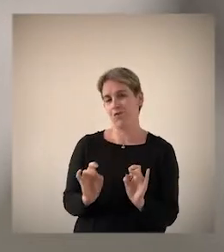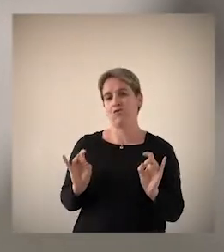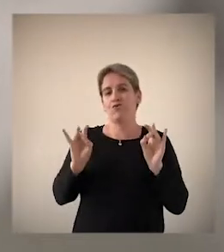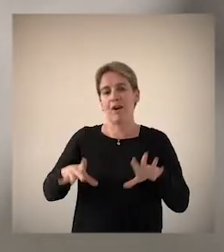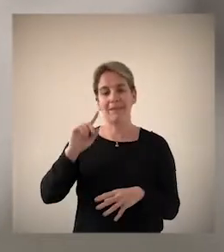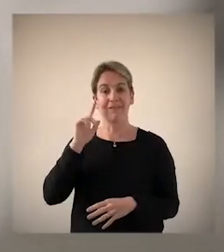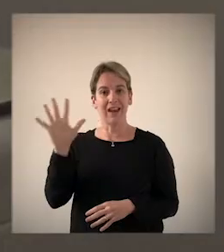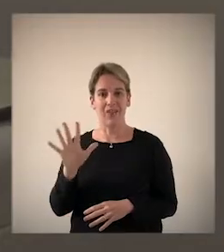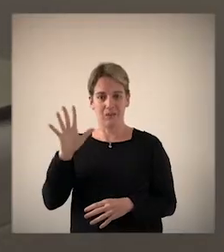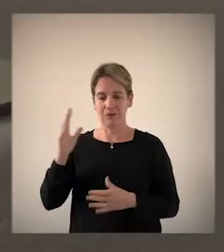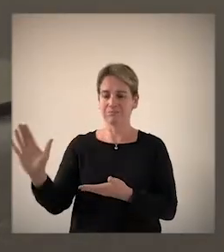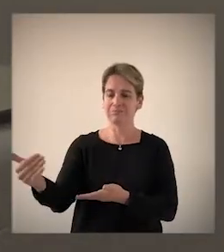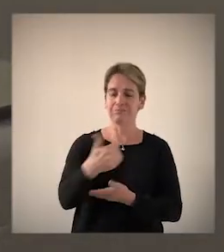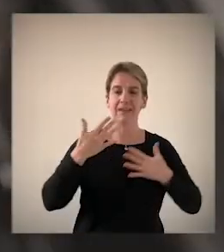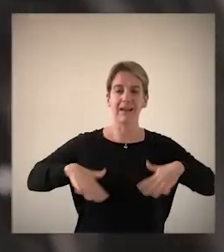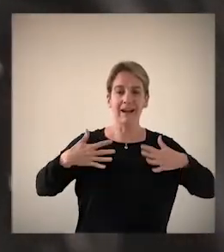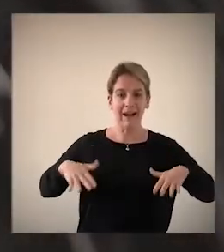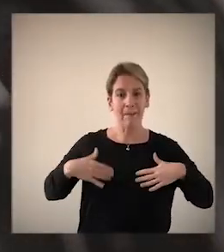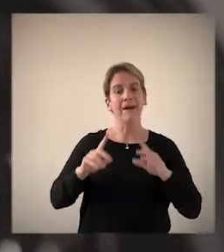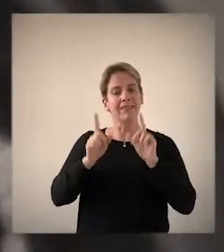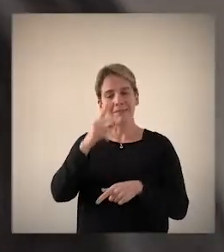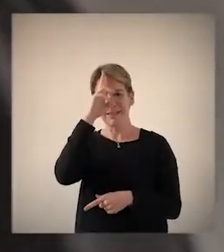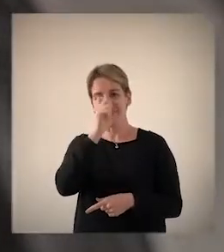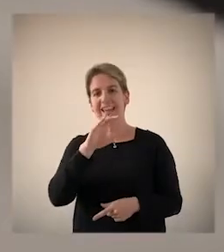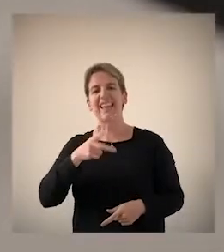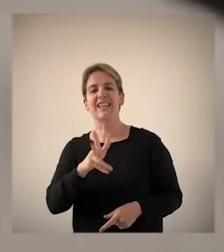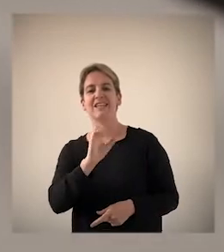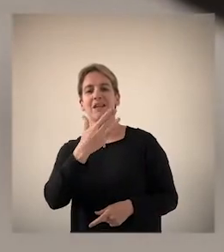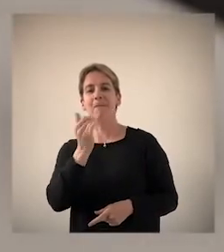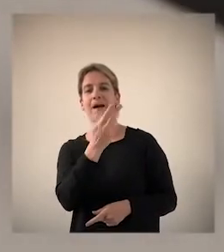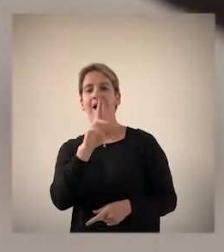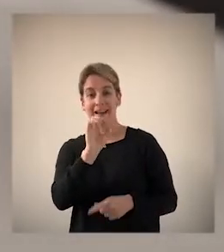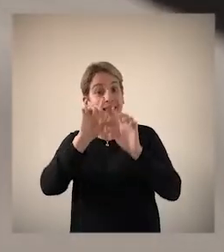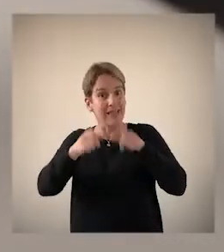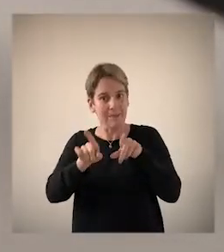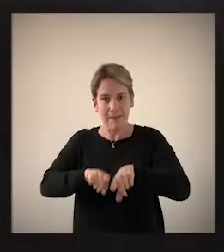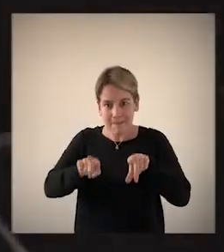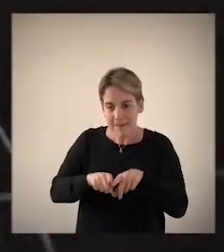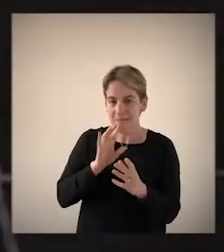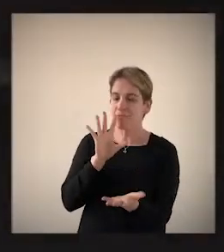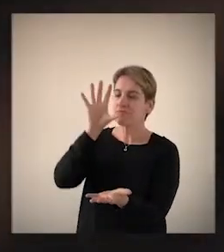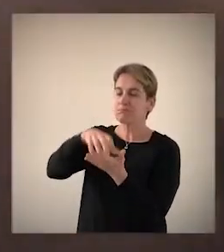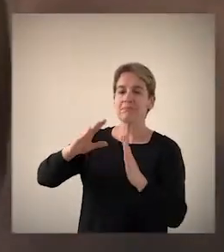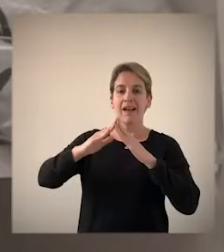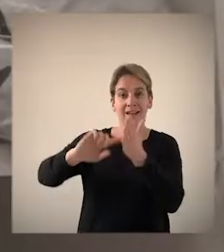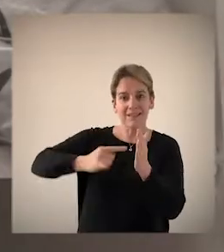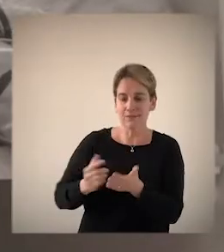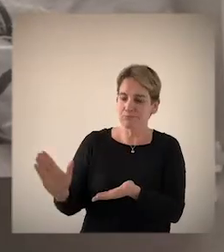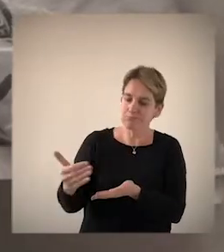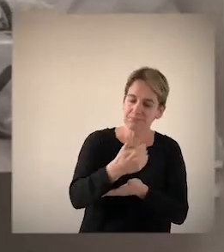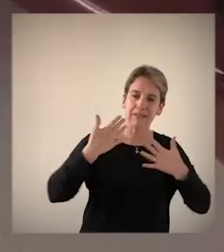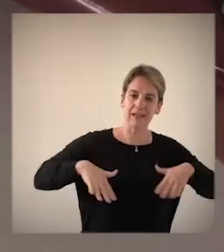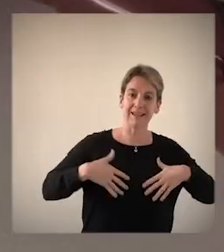trabajando solamente a Pilar de Boa. Levantamos la ropa también de Sanatorio Chepare, que son pacientes de Pilar de Boa. Llevamos a la cárcel central también,